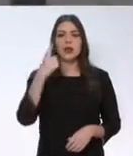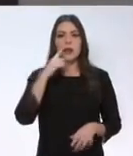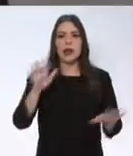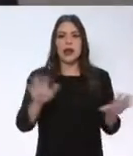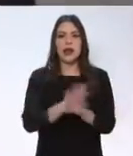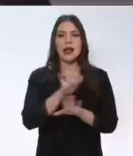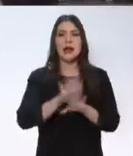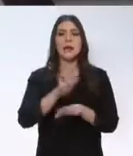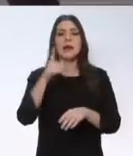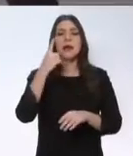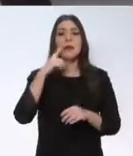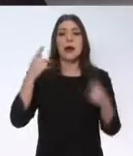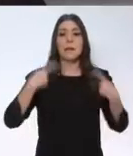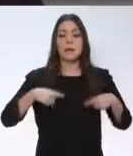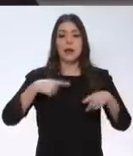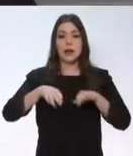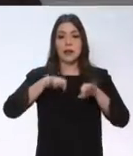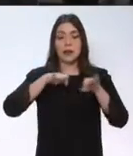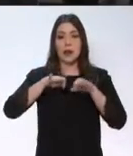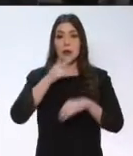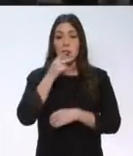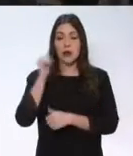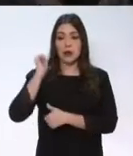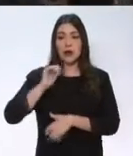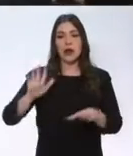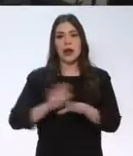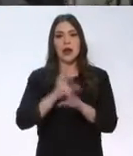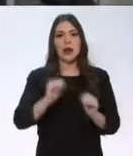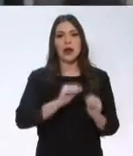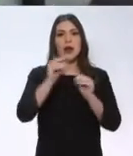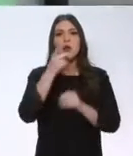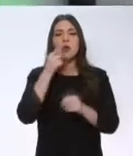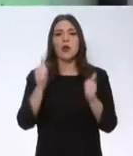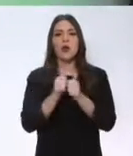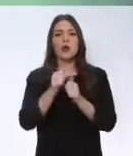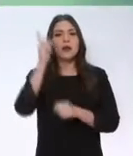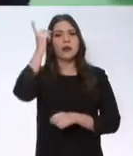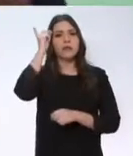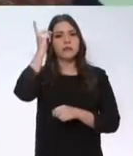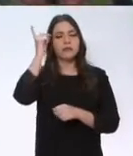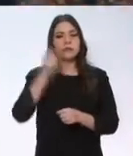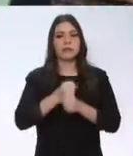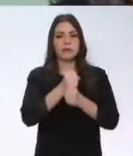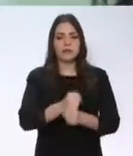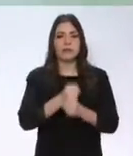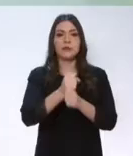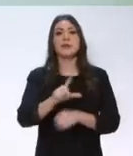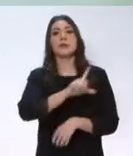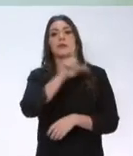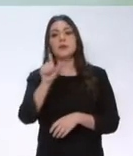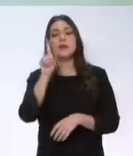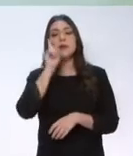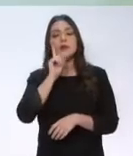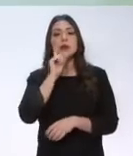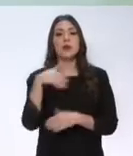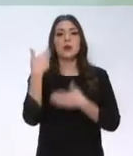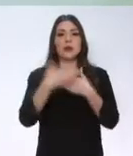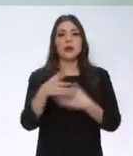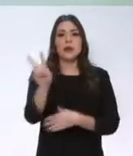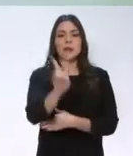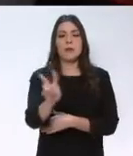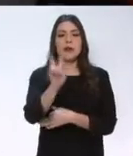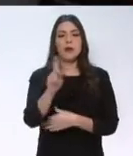esos cargos a la policía montada. Será el próximo lunes cuando la jefa de gobierno presente el programa en seguridad pública que